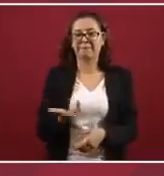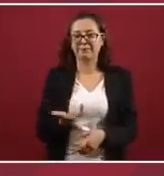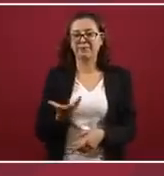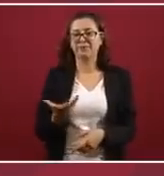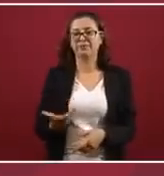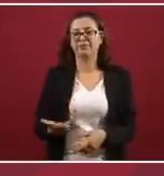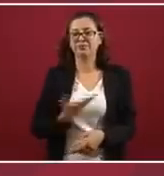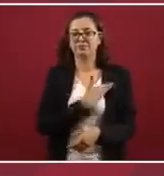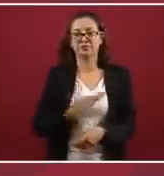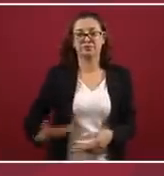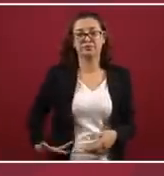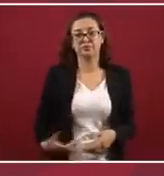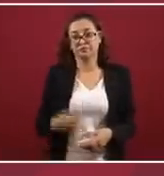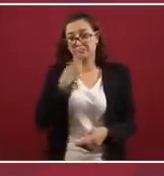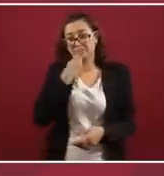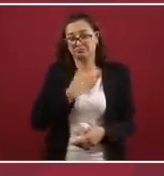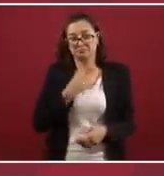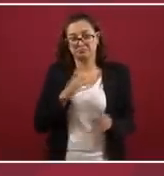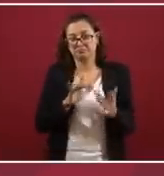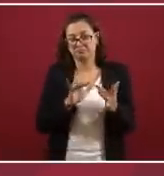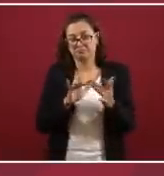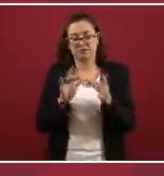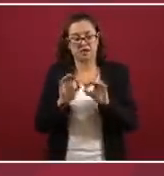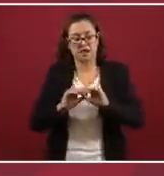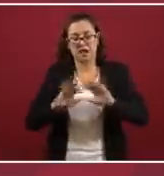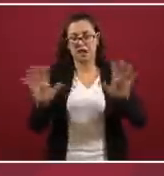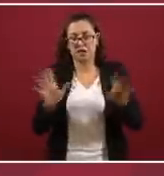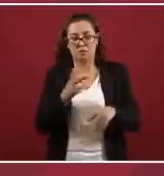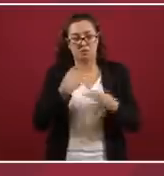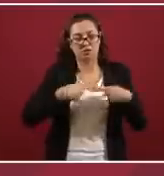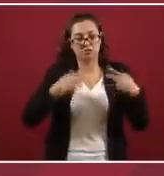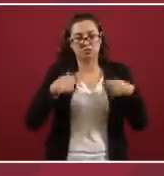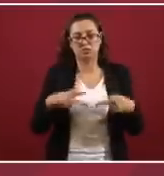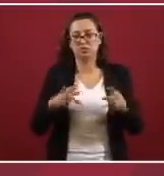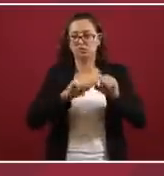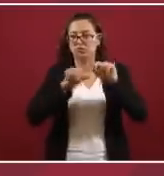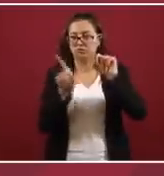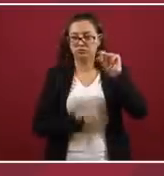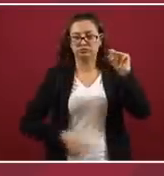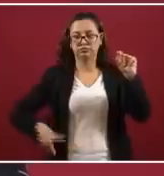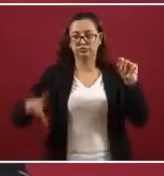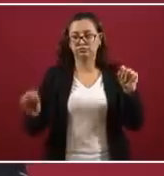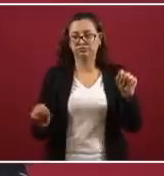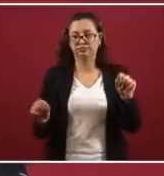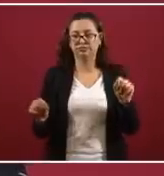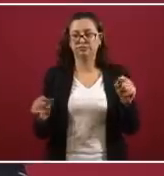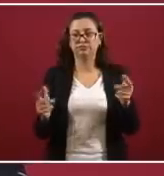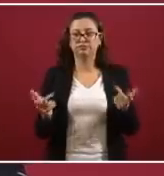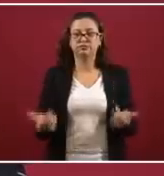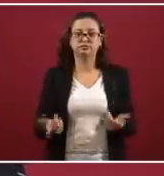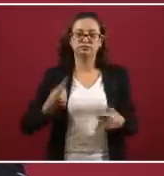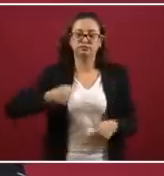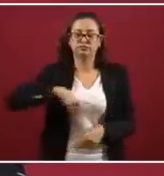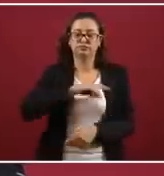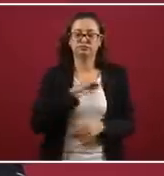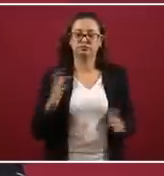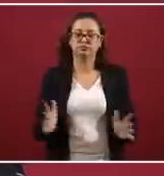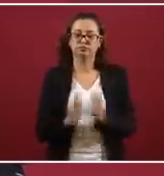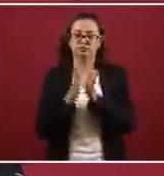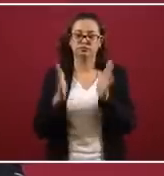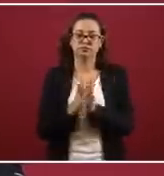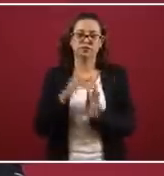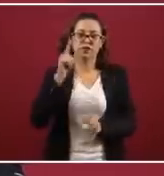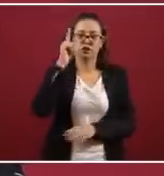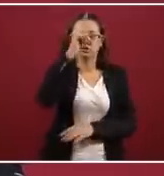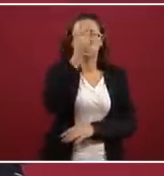nuestros productores. Y efectivamente estamos en todo el país. En particular, nuestra participación en el estado de